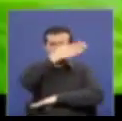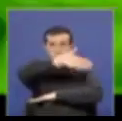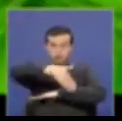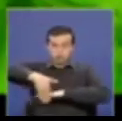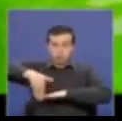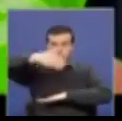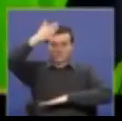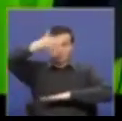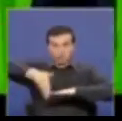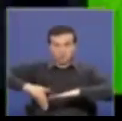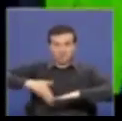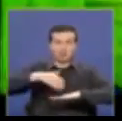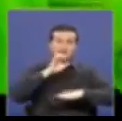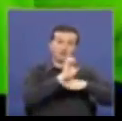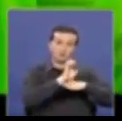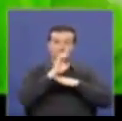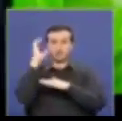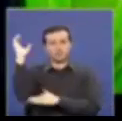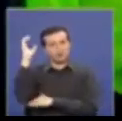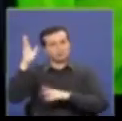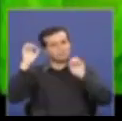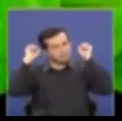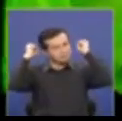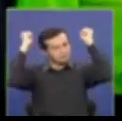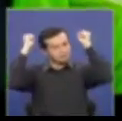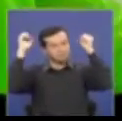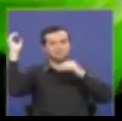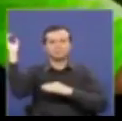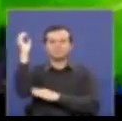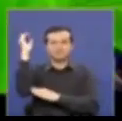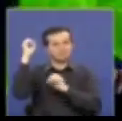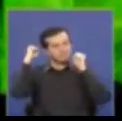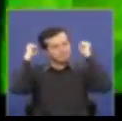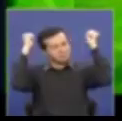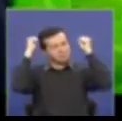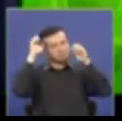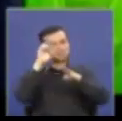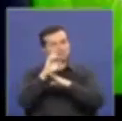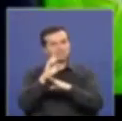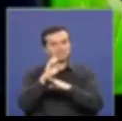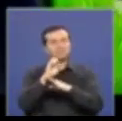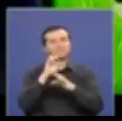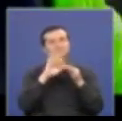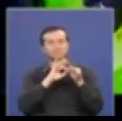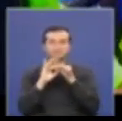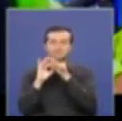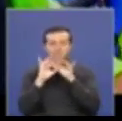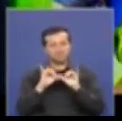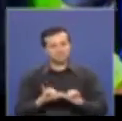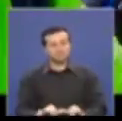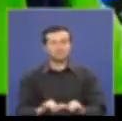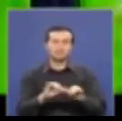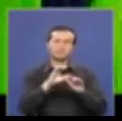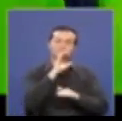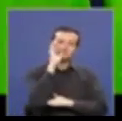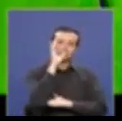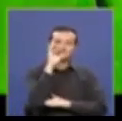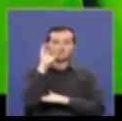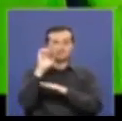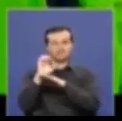frontera, en Tufiño, ¿no? Y que viva Colombia, compañeros. Que viva Ecuador. Qué linda la hermandad